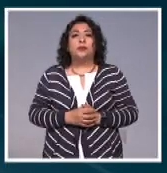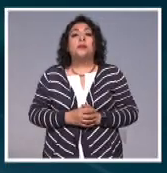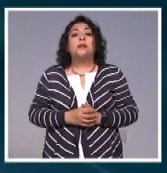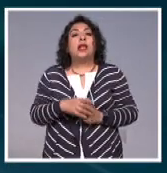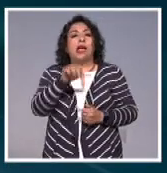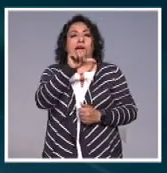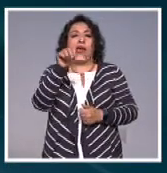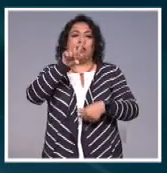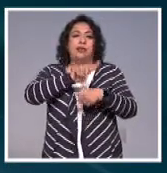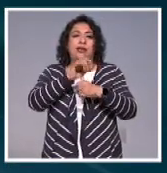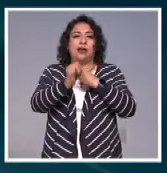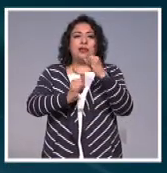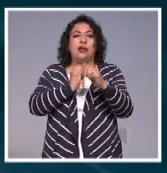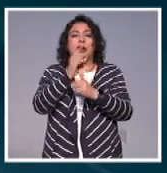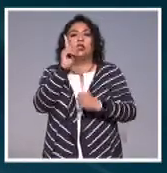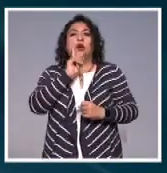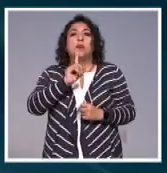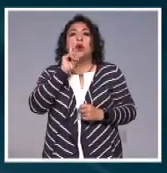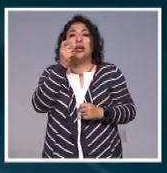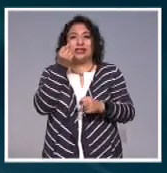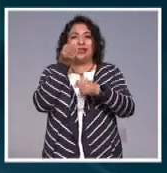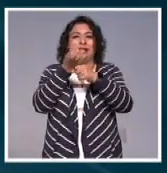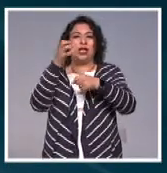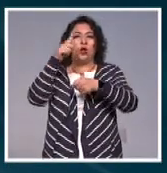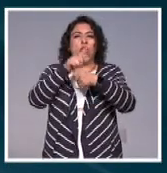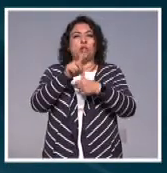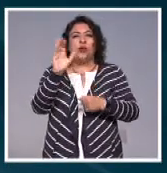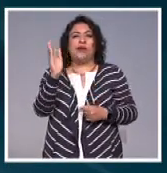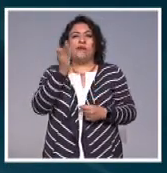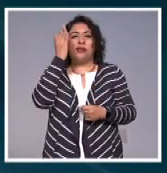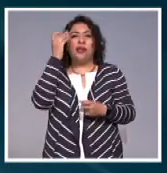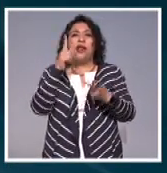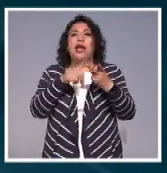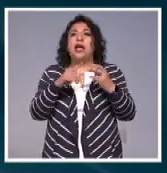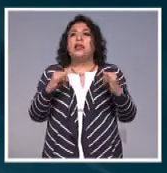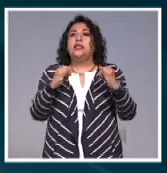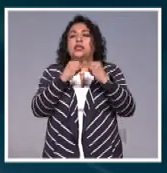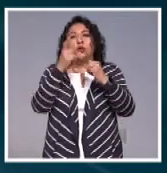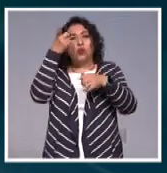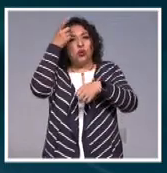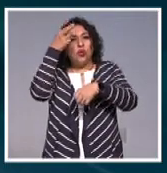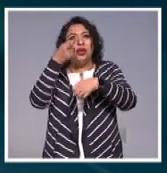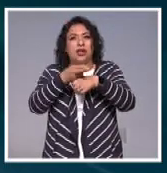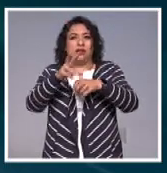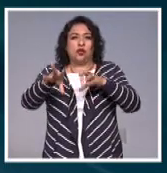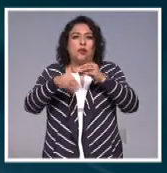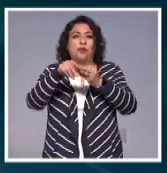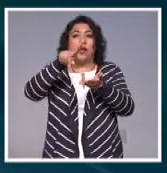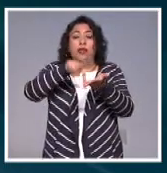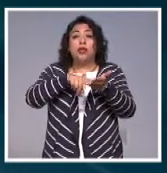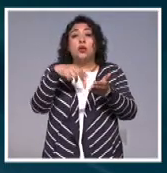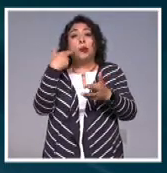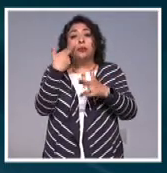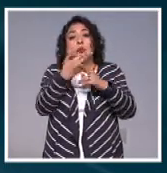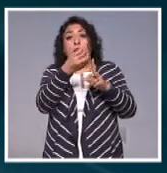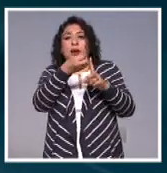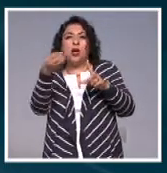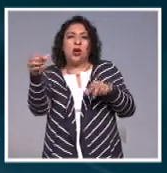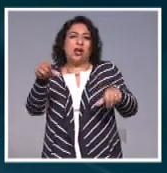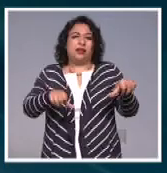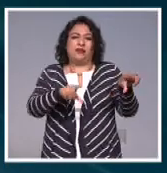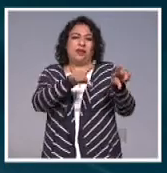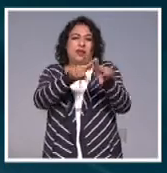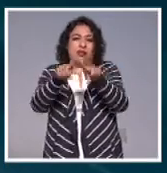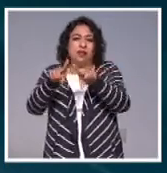En el marco del Día Internacional de la Mujer, la Secretaría de Cultura Federal y los institutos y direcciones que la integran han organizado diversas